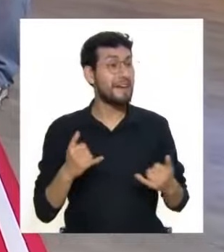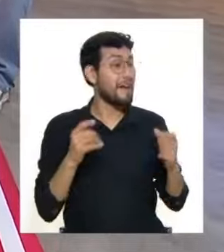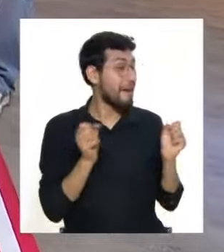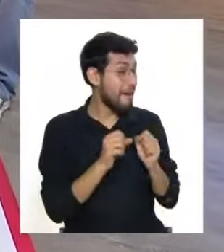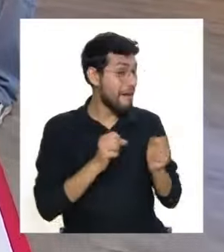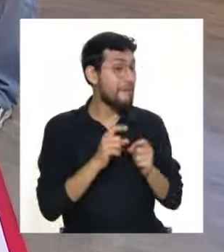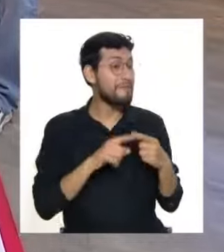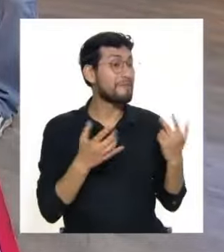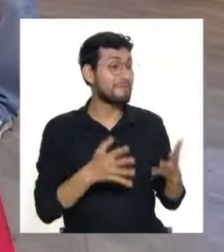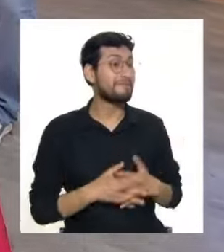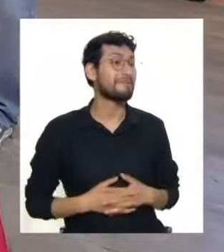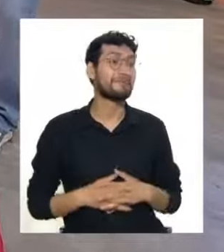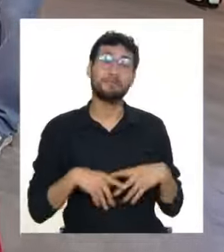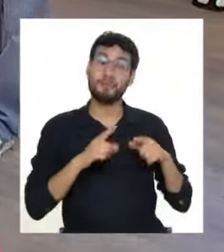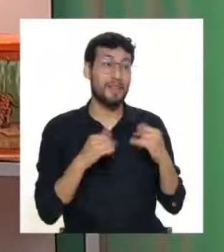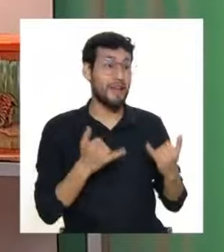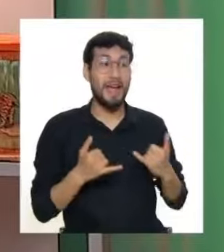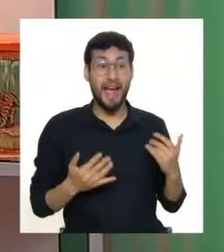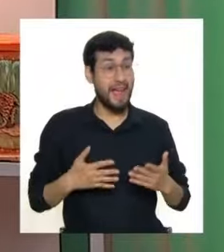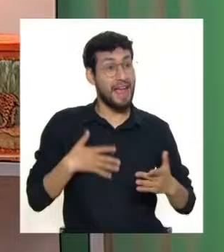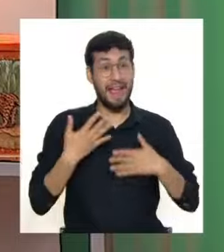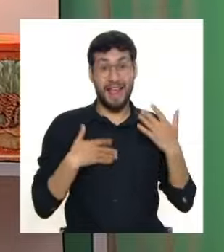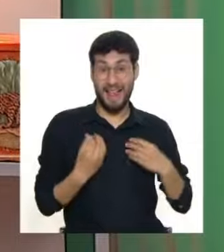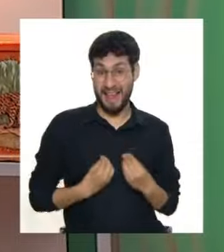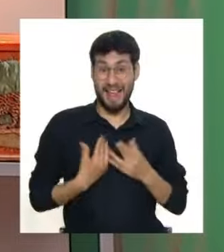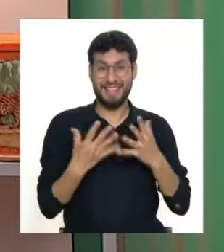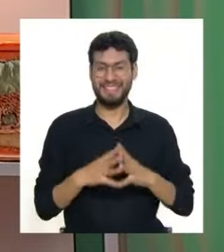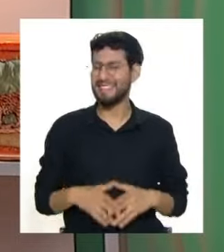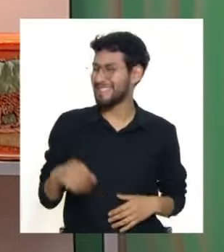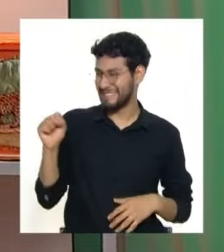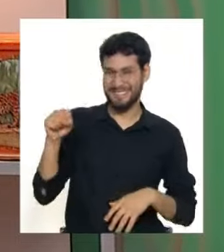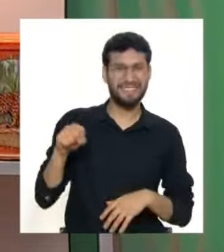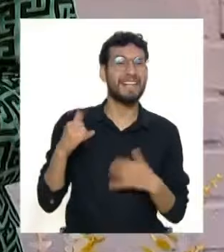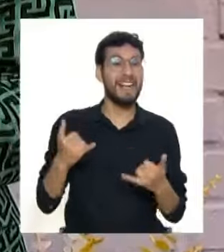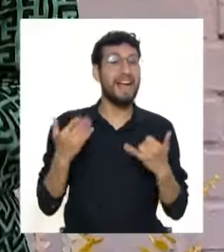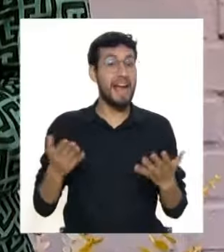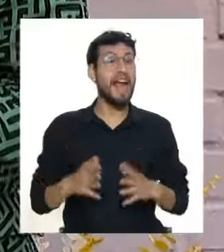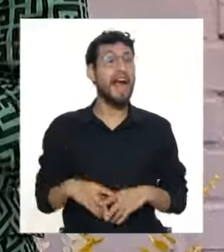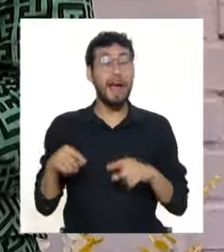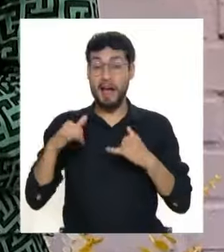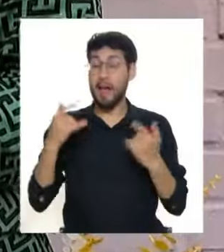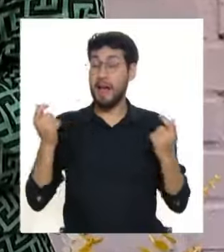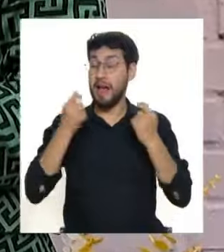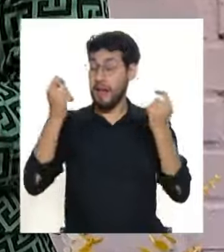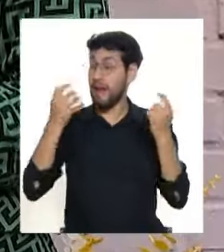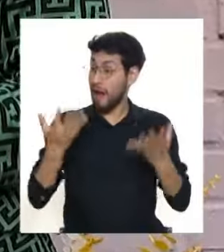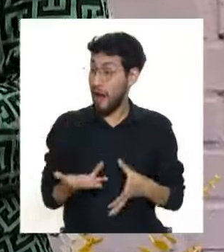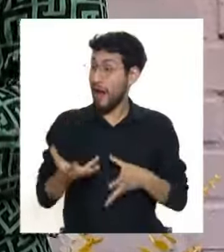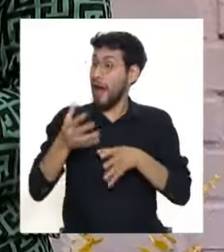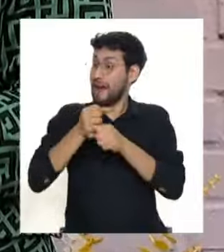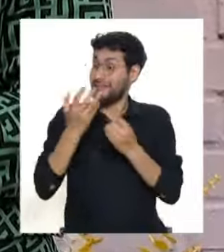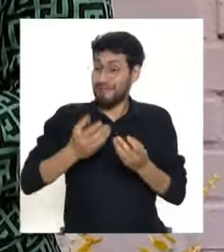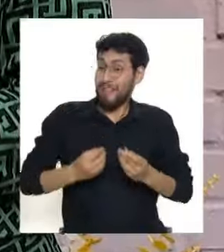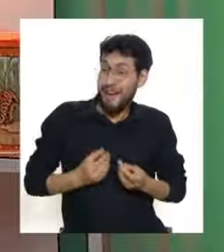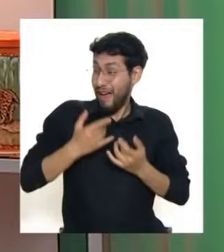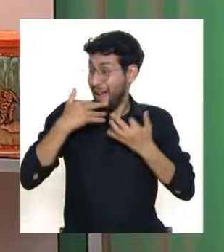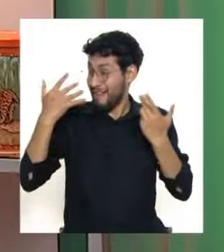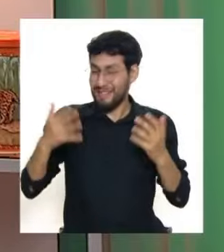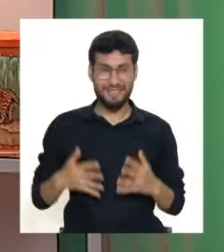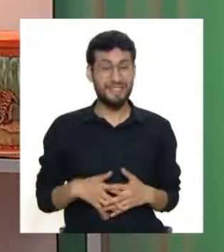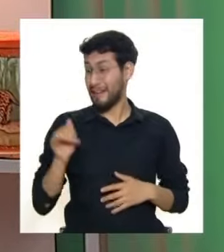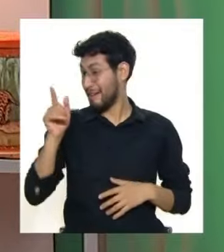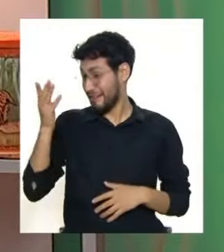frío, pero... Sí. Pero con una bonita energía, ¿no? Claro, porque estamos además celebrando la fiesta de San Juan, que te llena de alegría. Y